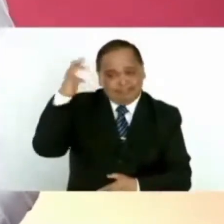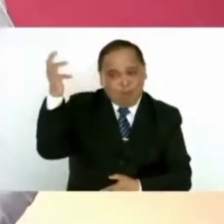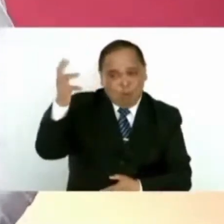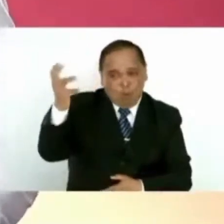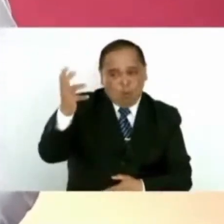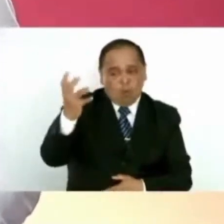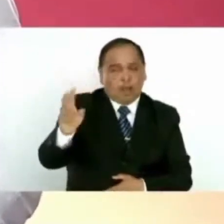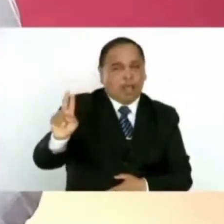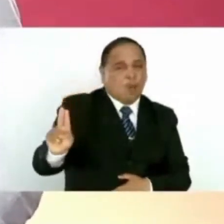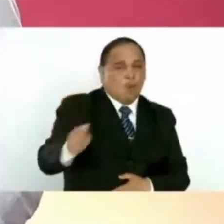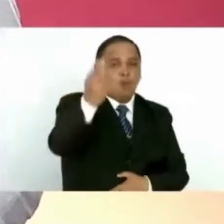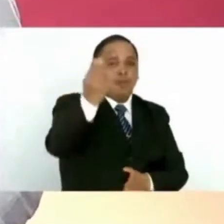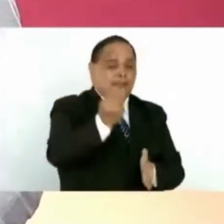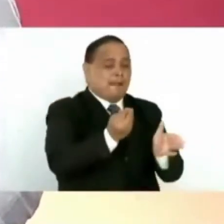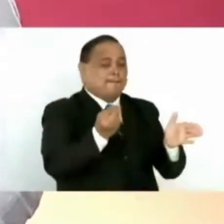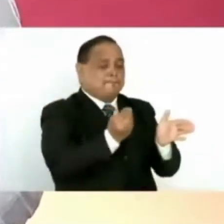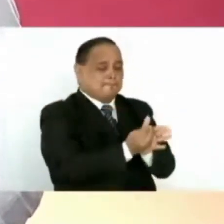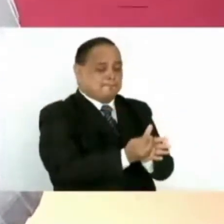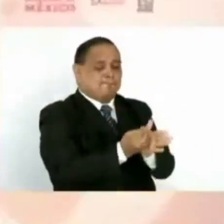universidades privadas